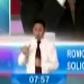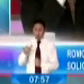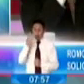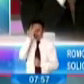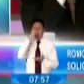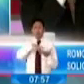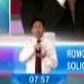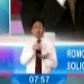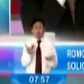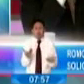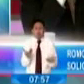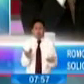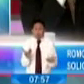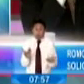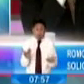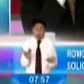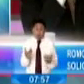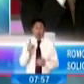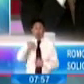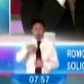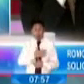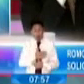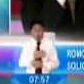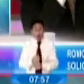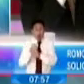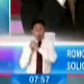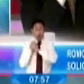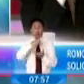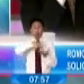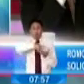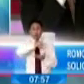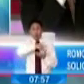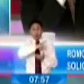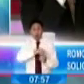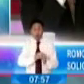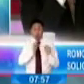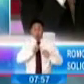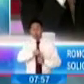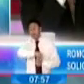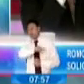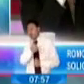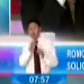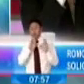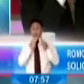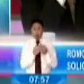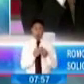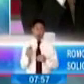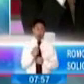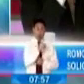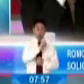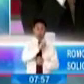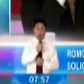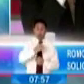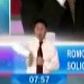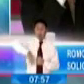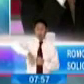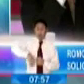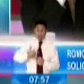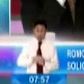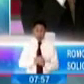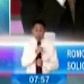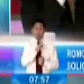de pagar? Todo lo contrario, yo tengo que pagar y tengo que pagar puntual, porque habrá otra familia que tal vez va a atrasarse y entonces